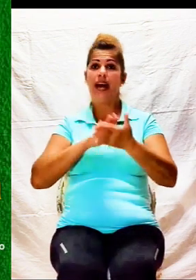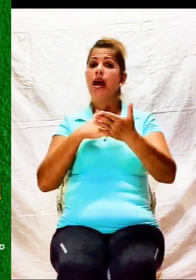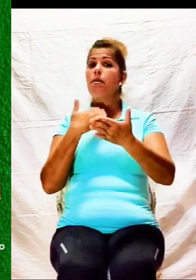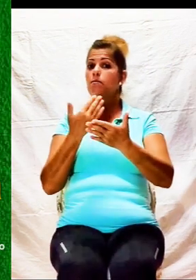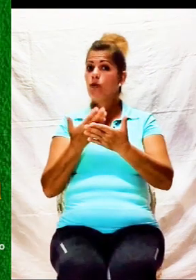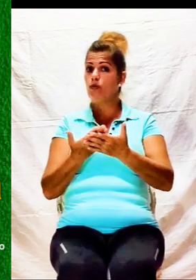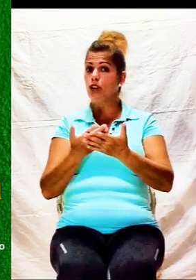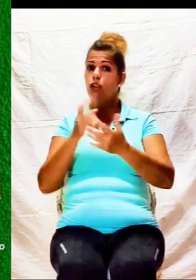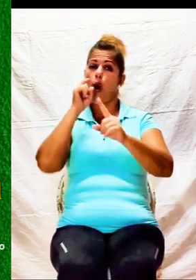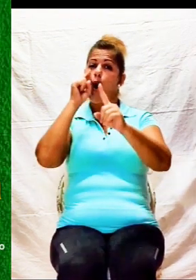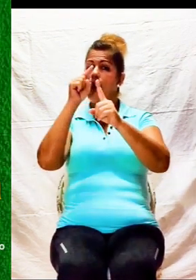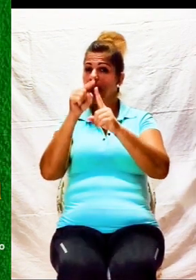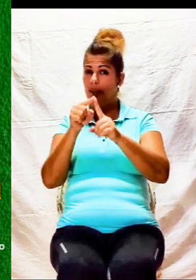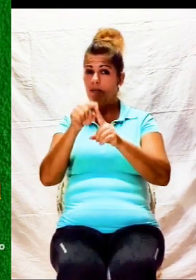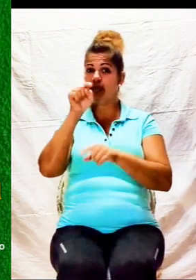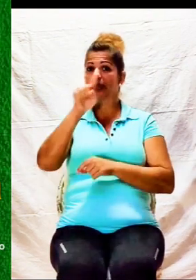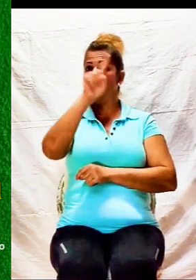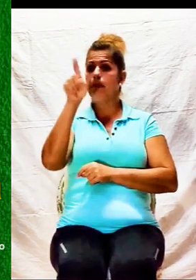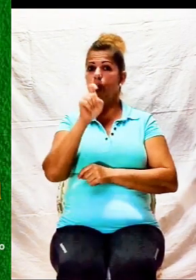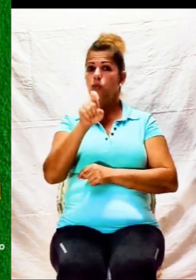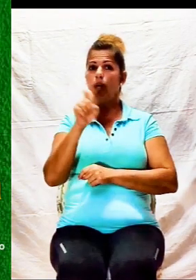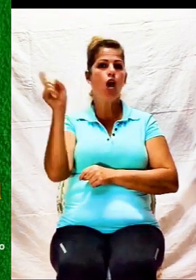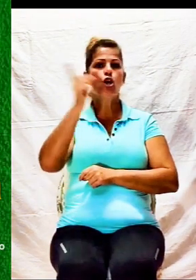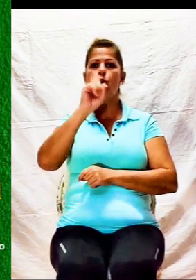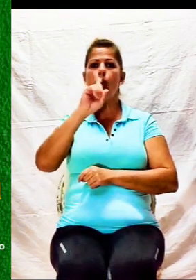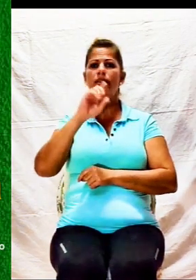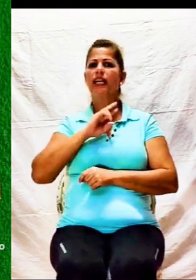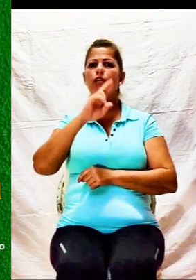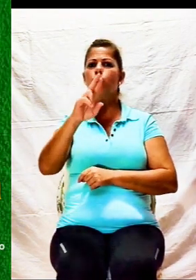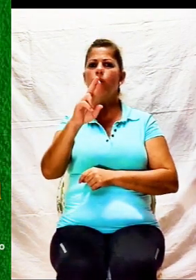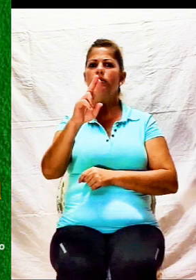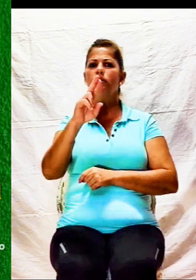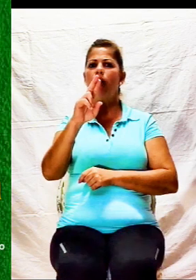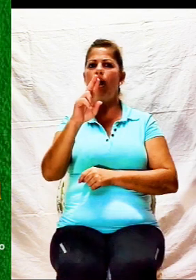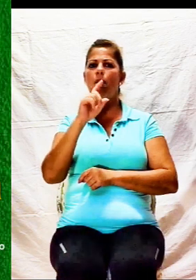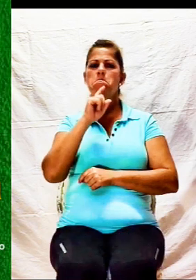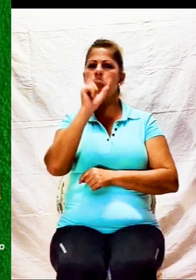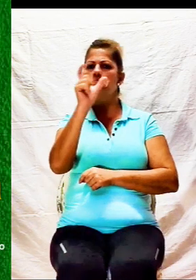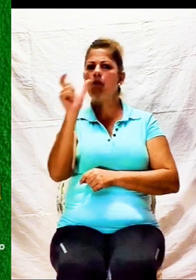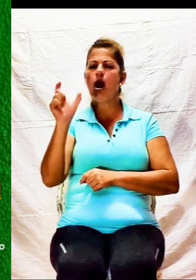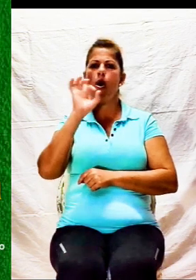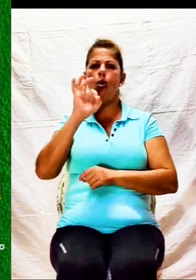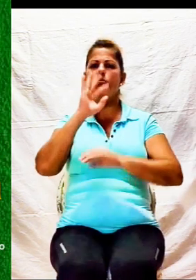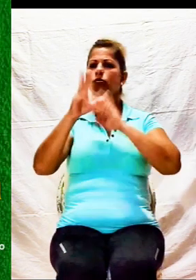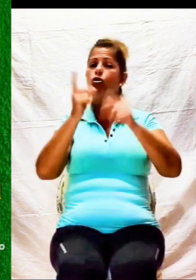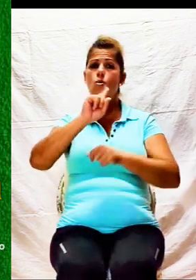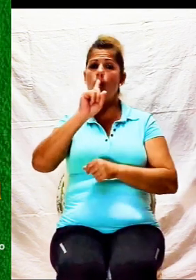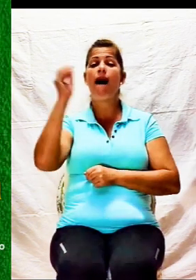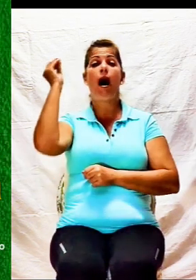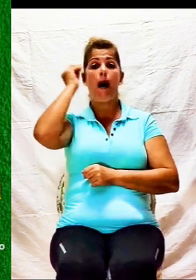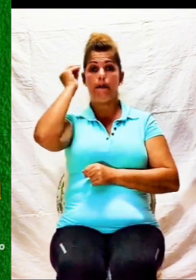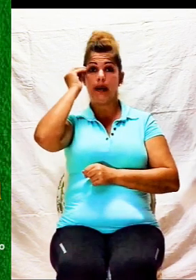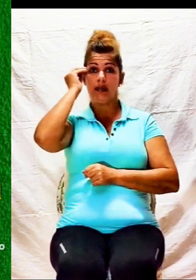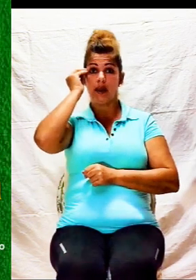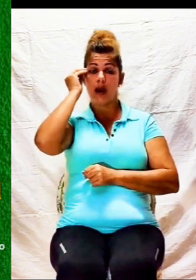Recordar que el propósito de las preguntas no es responderlas verbalmente, sino aprender